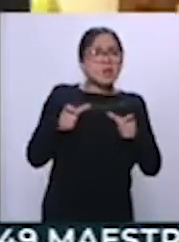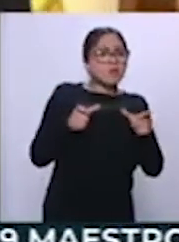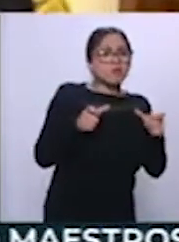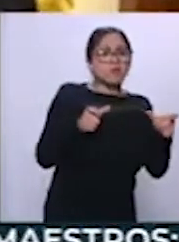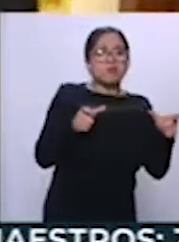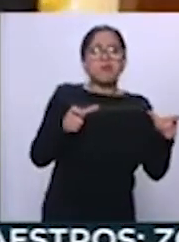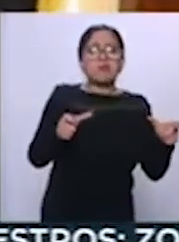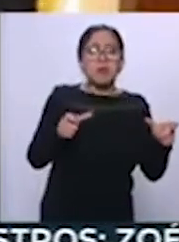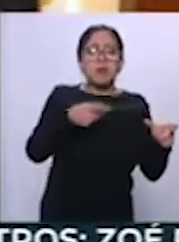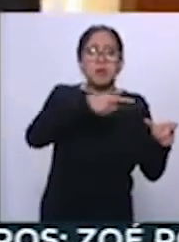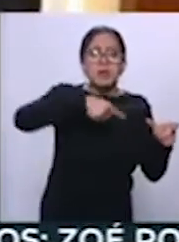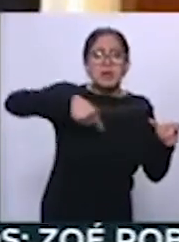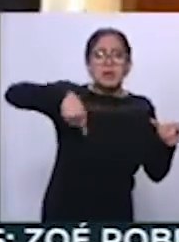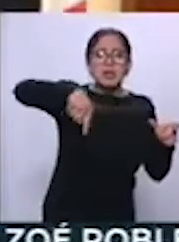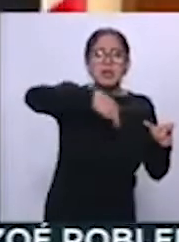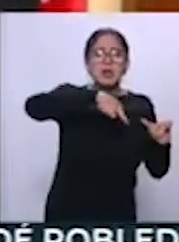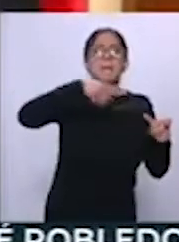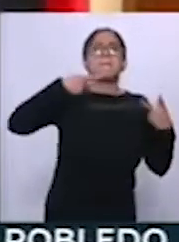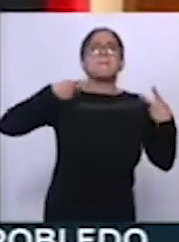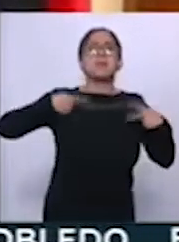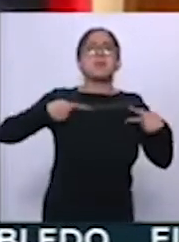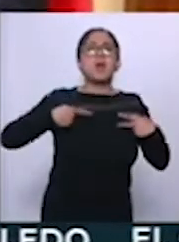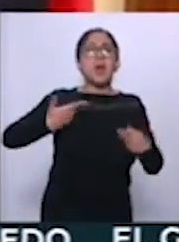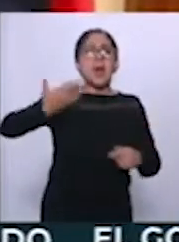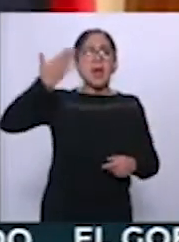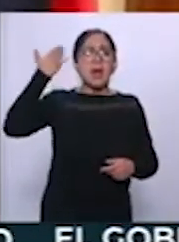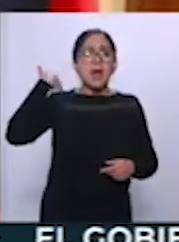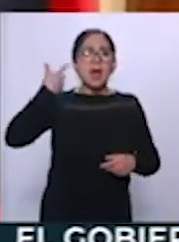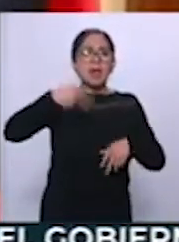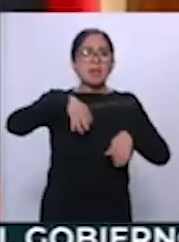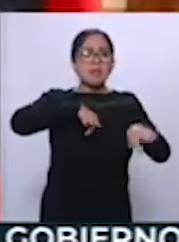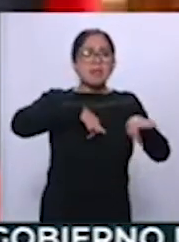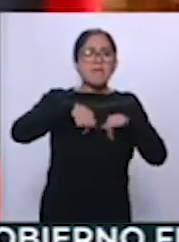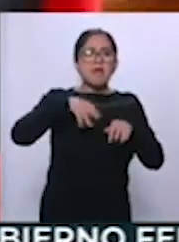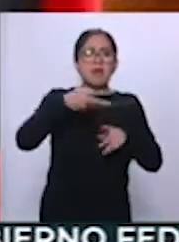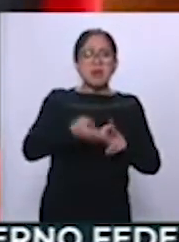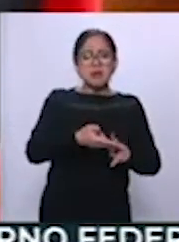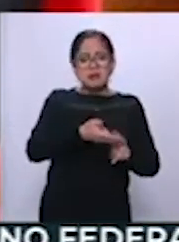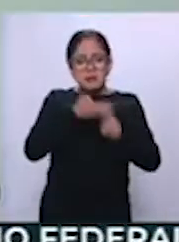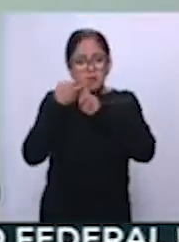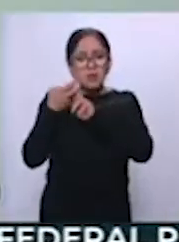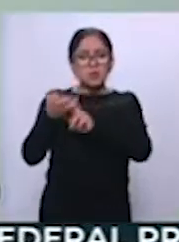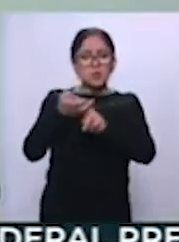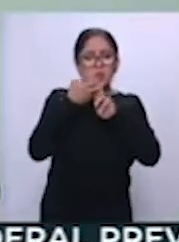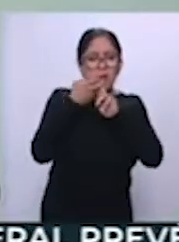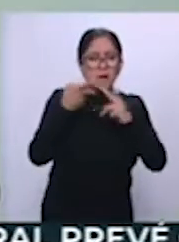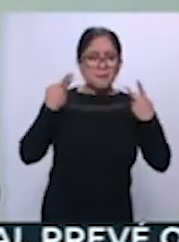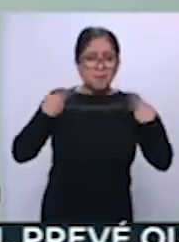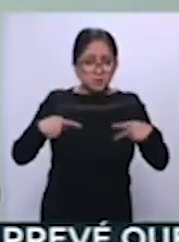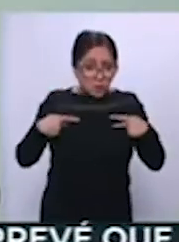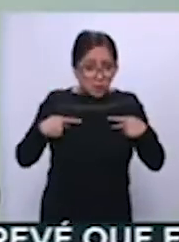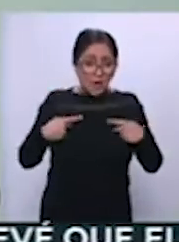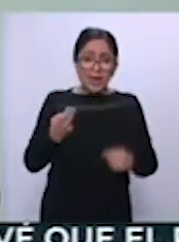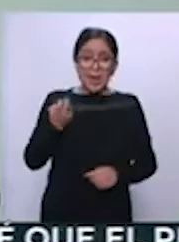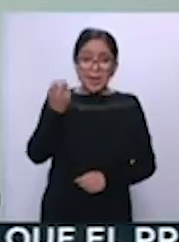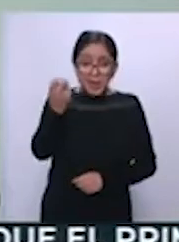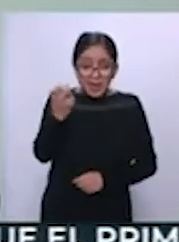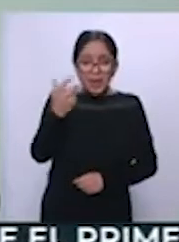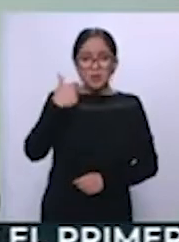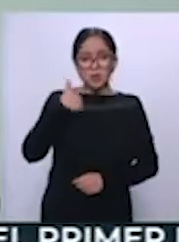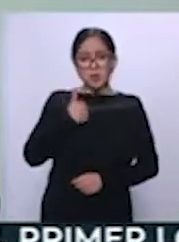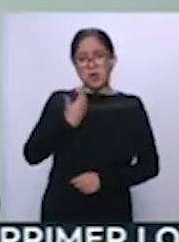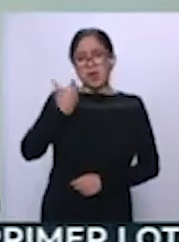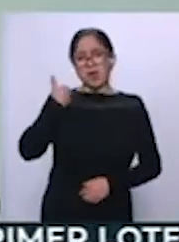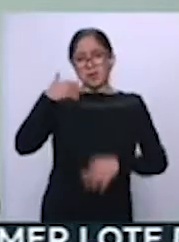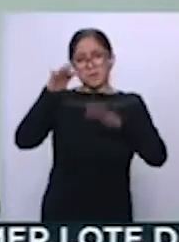operaban como una banda de secuestradores, literalmente, y es el reportaje que publiqué